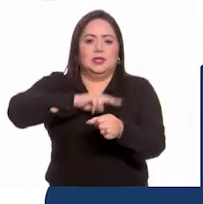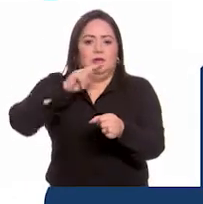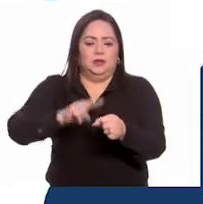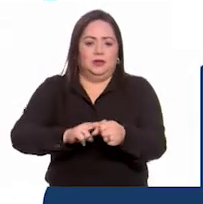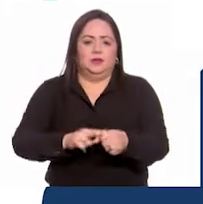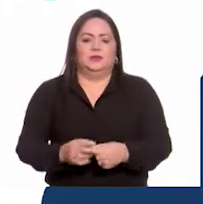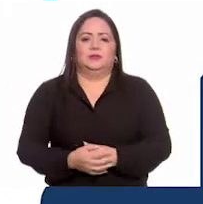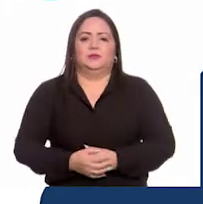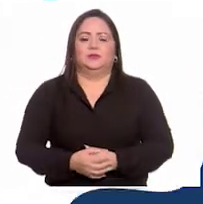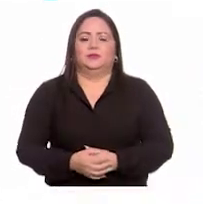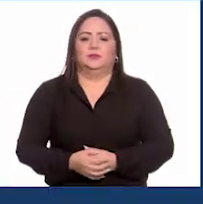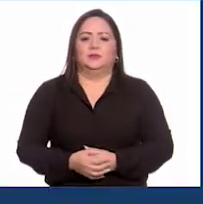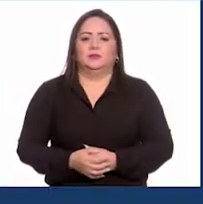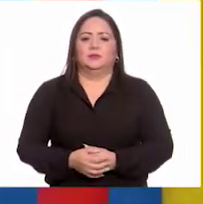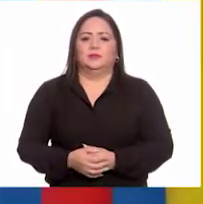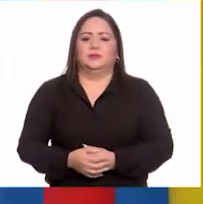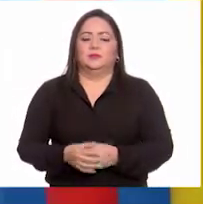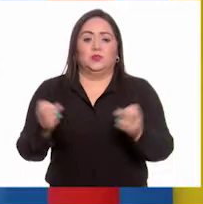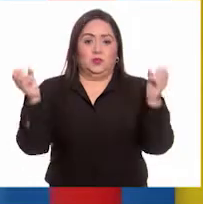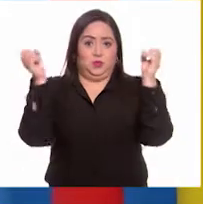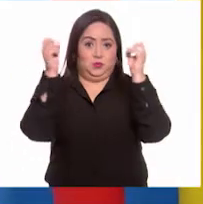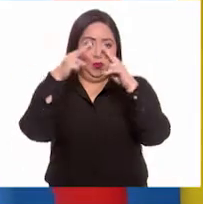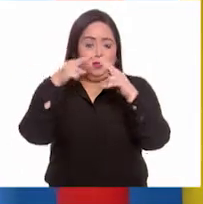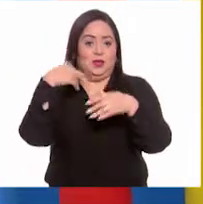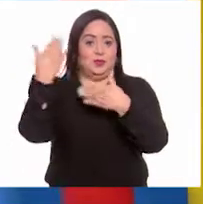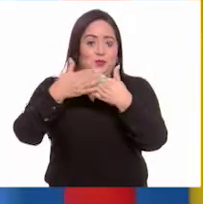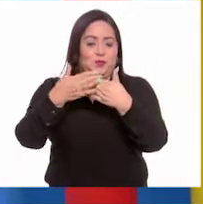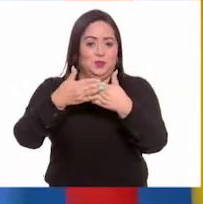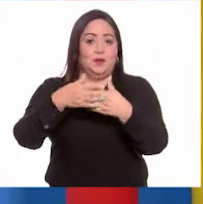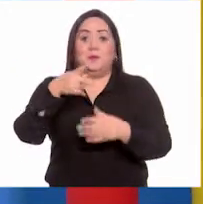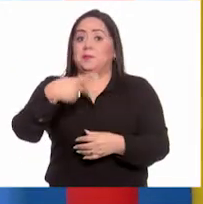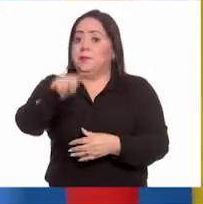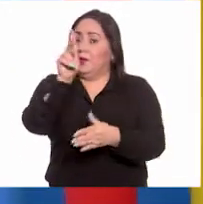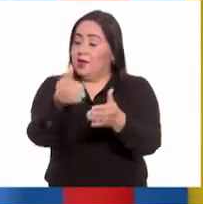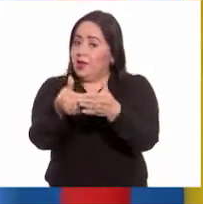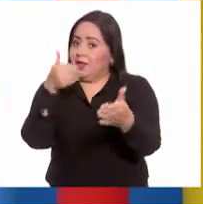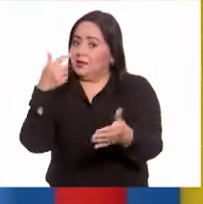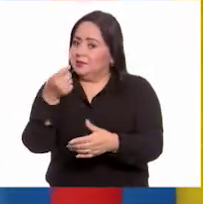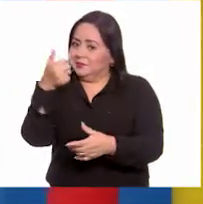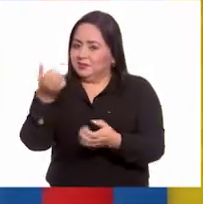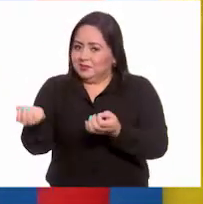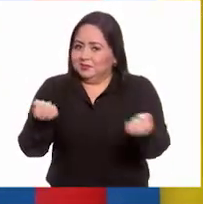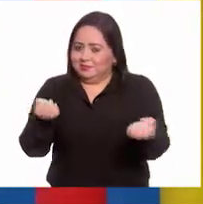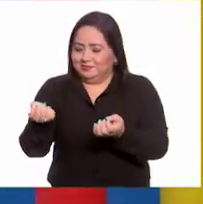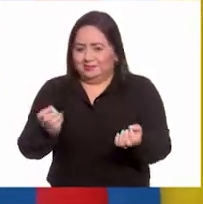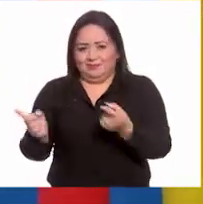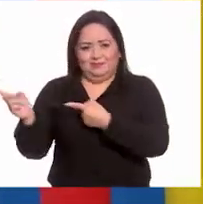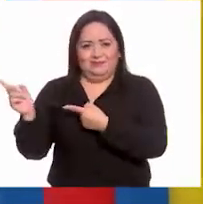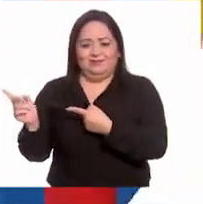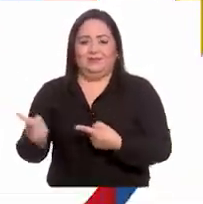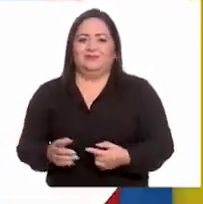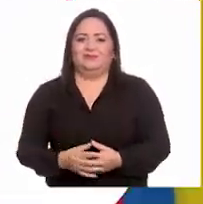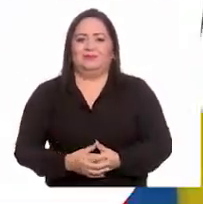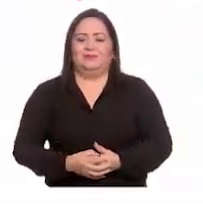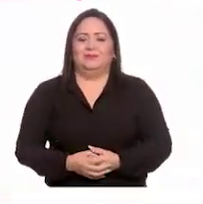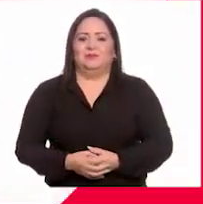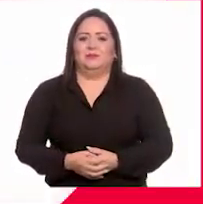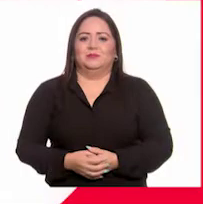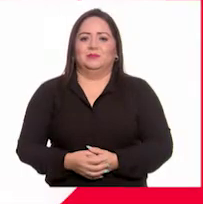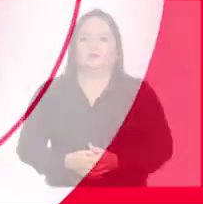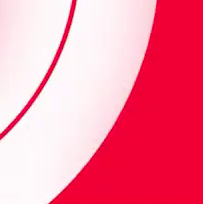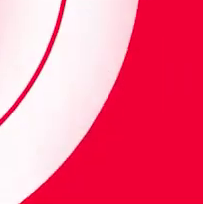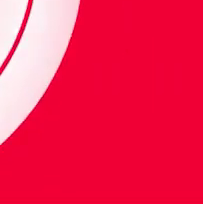Naturales. Nos vemos hasta la próxima. Ah, pero antes, a movernos un poco.